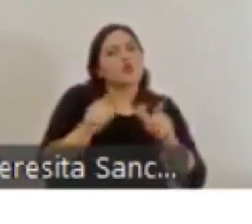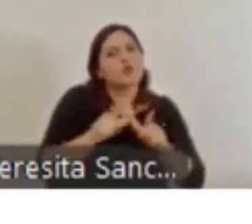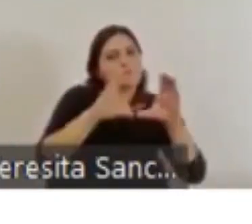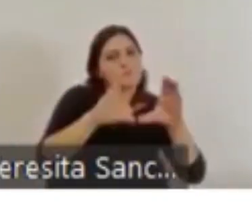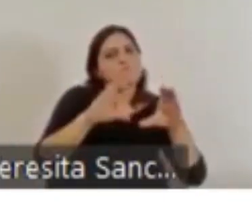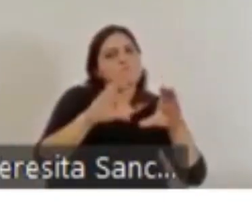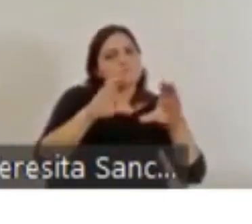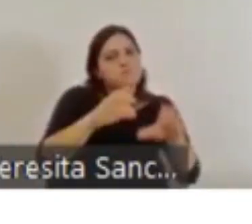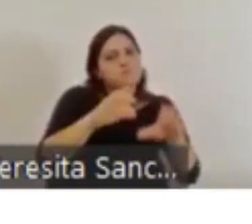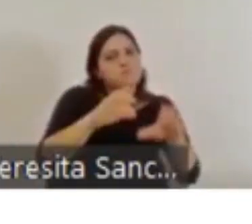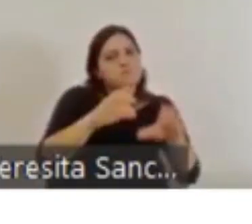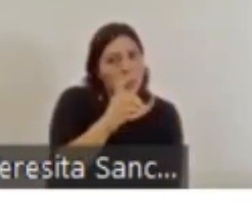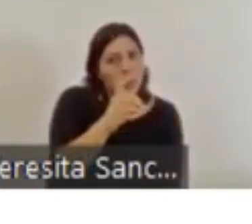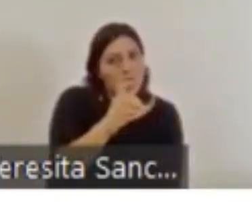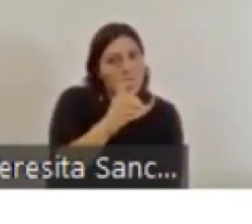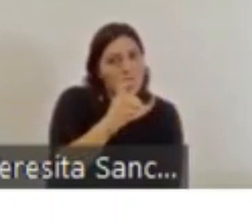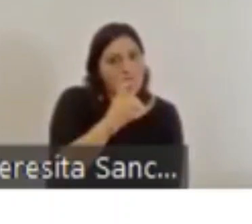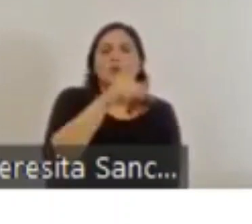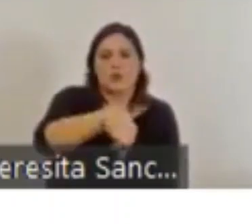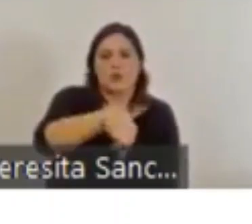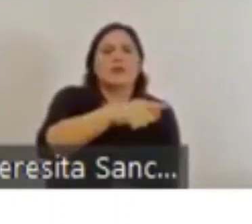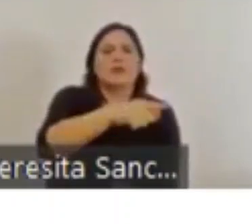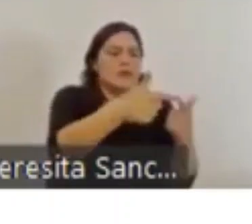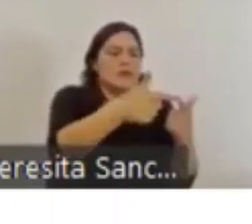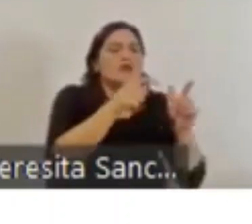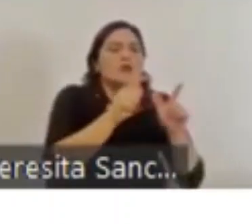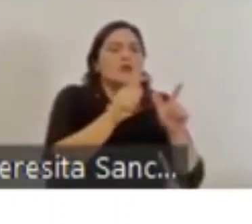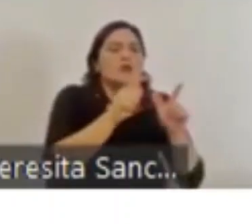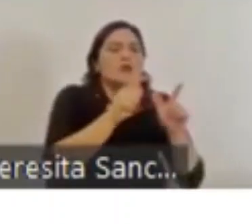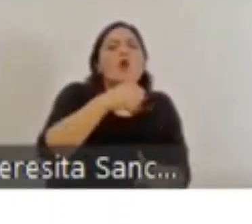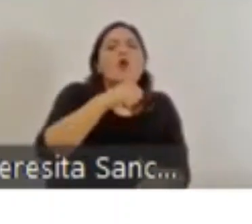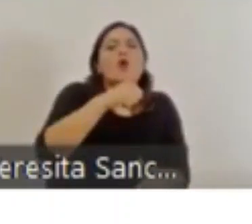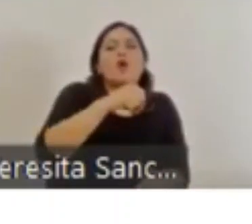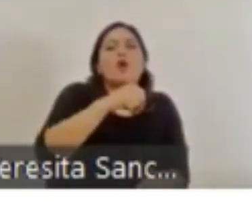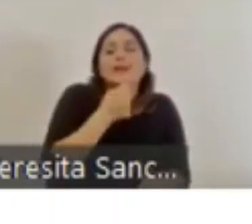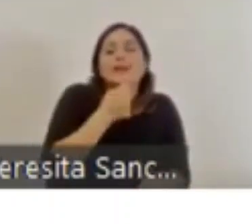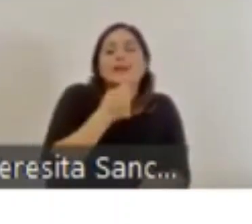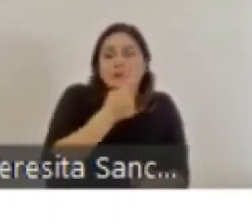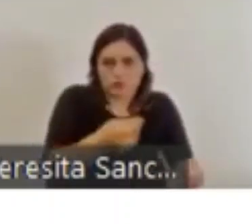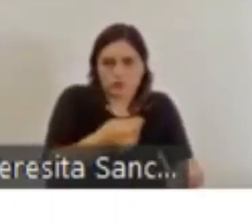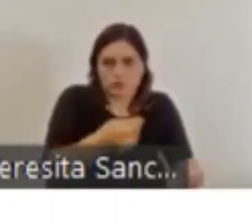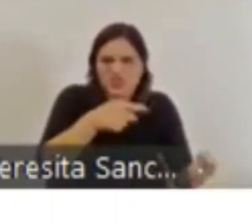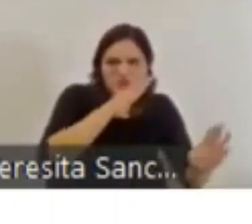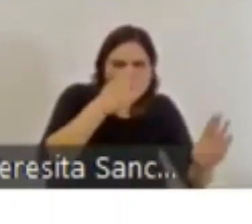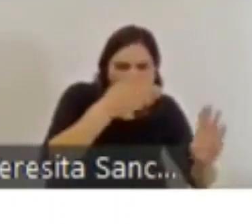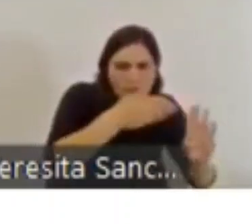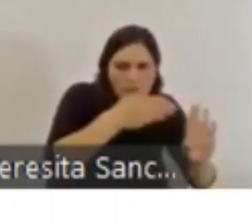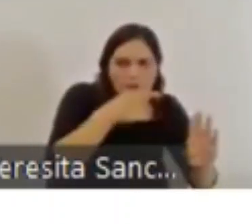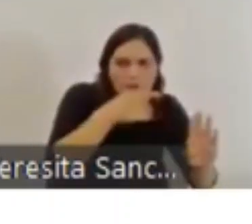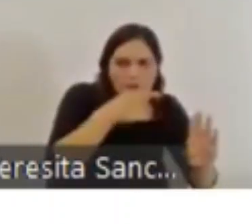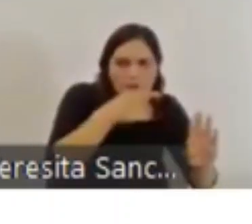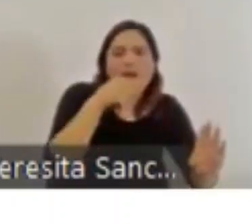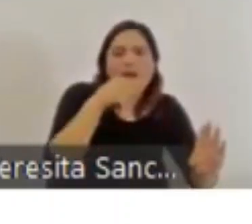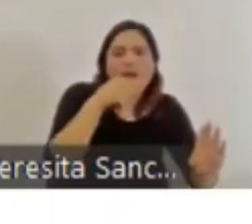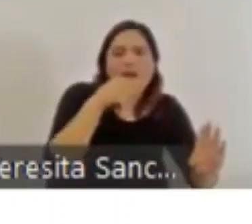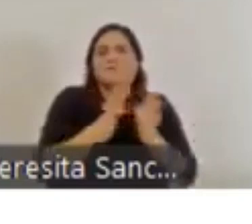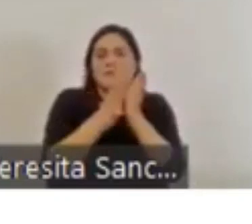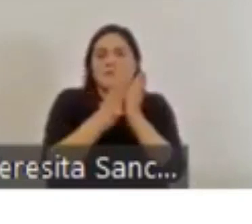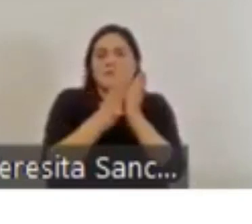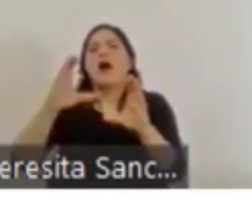son pequeños, que participan en el cuidado del agua y es cultural,